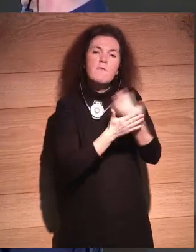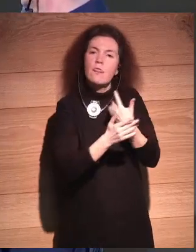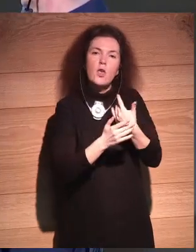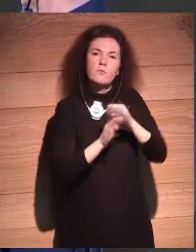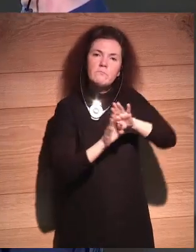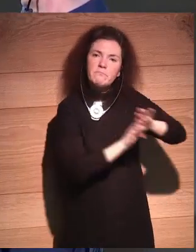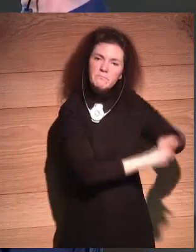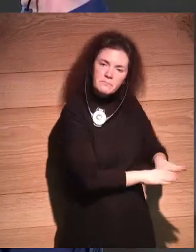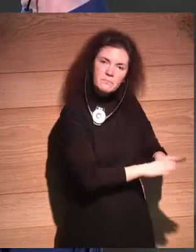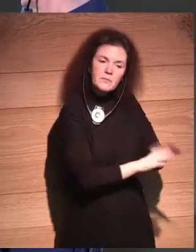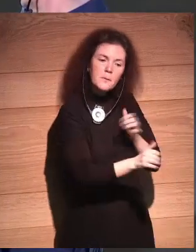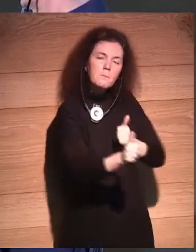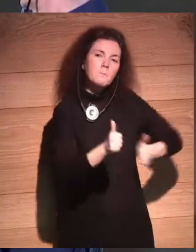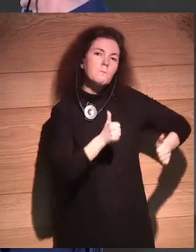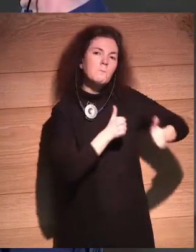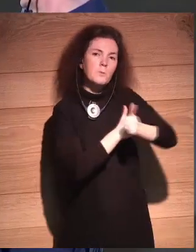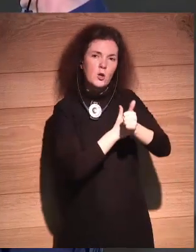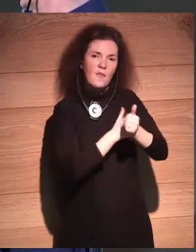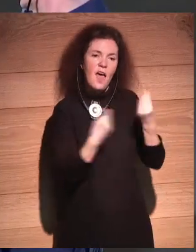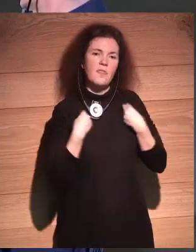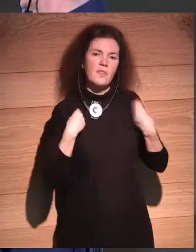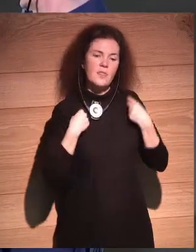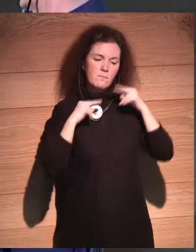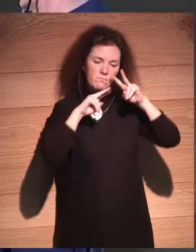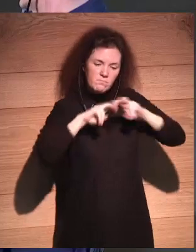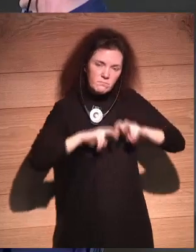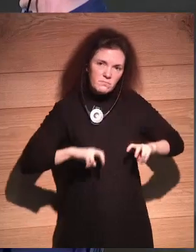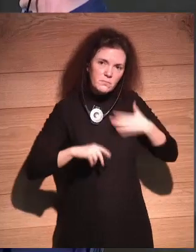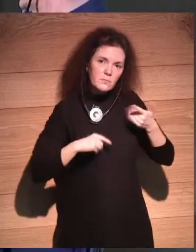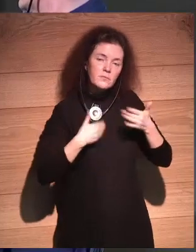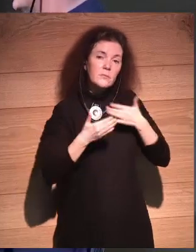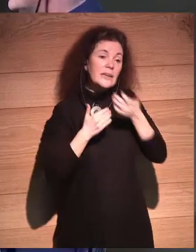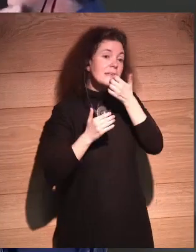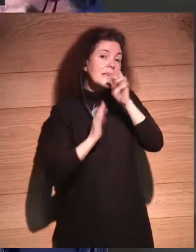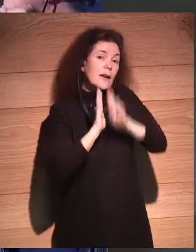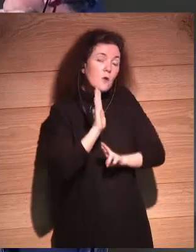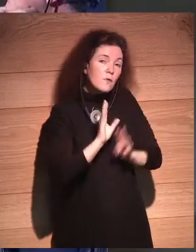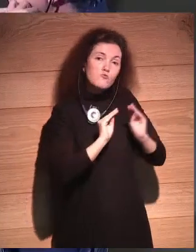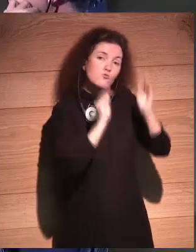ahora para lograr mantenerse durante más tiempo, porque sin esa regulación es posible